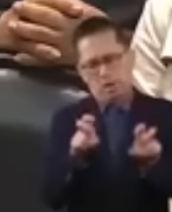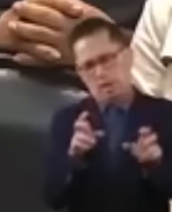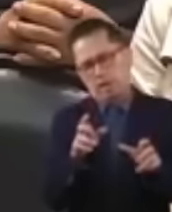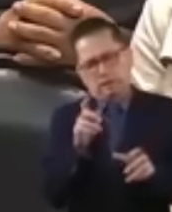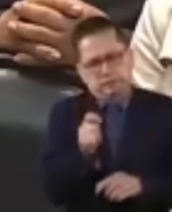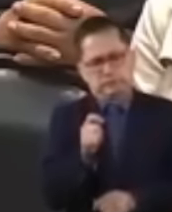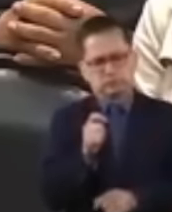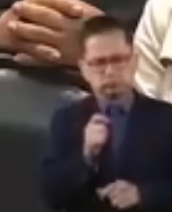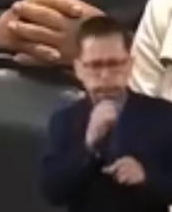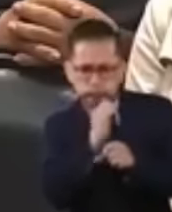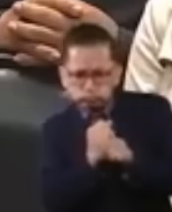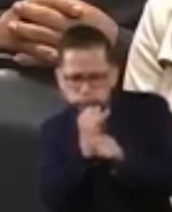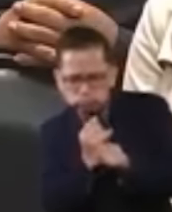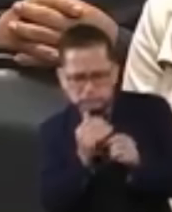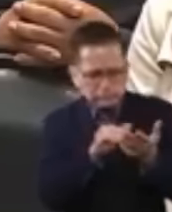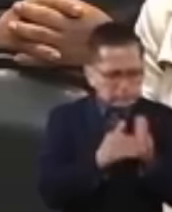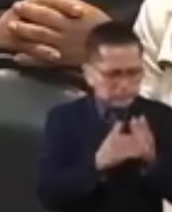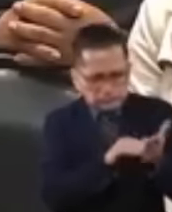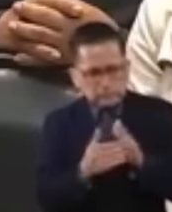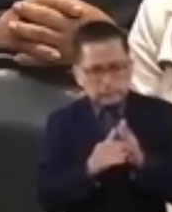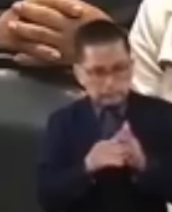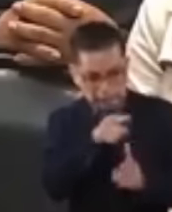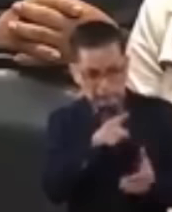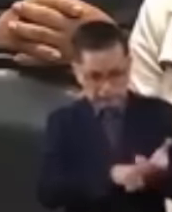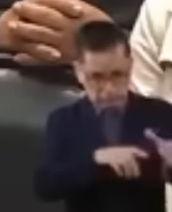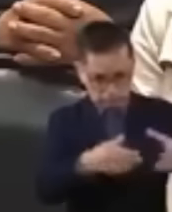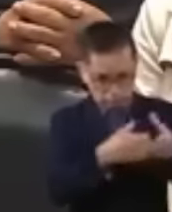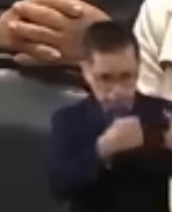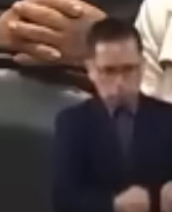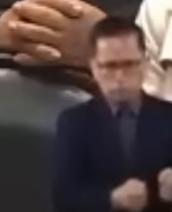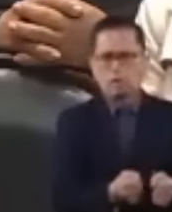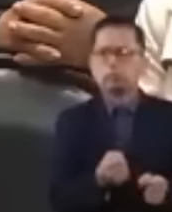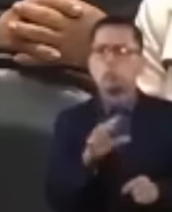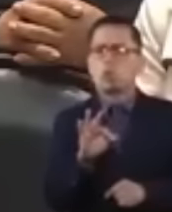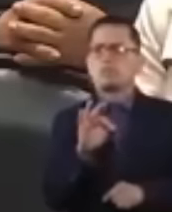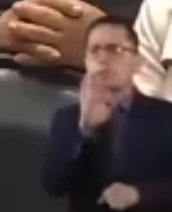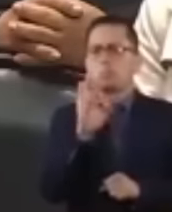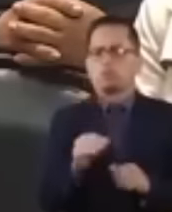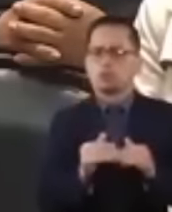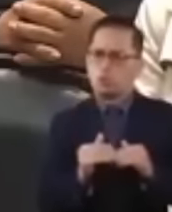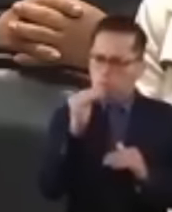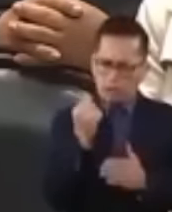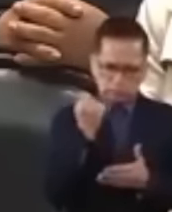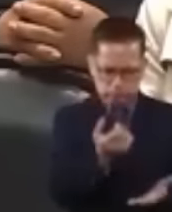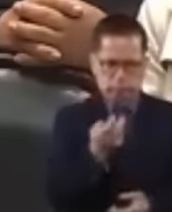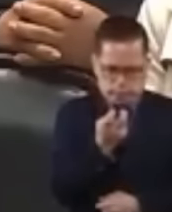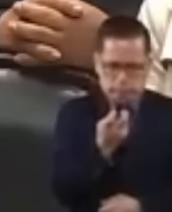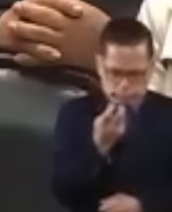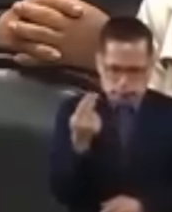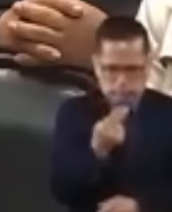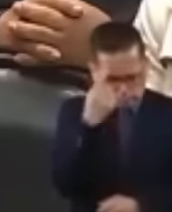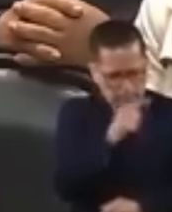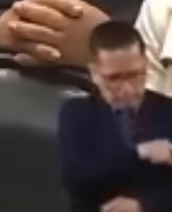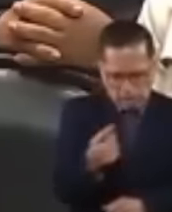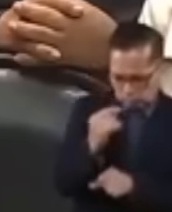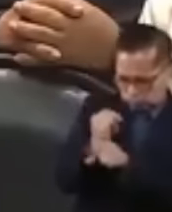políticas de inteligencia del Gabinete de Seguridad. Y eso es lo que se requiere para ir por los asesinos de Carlos Manzo, los